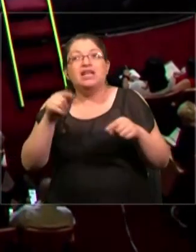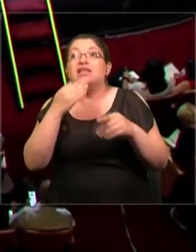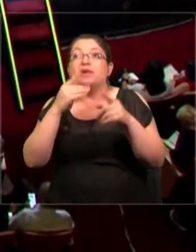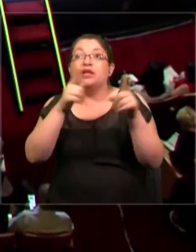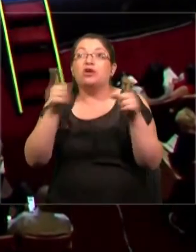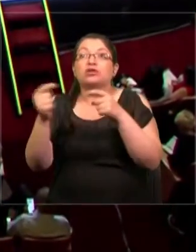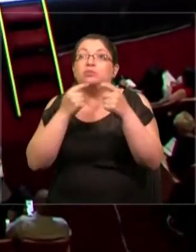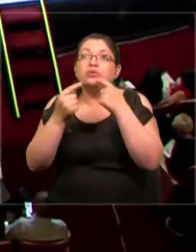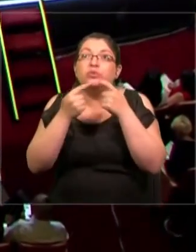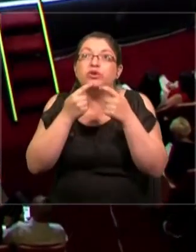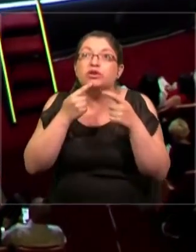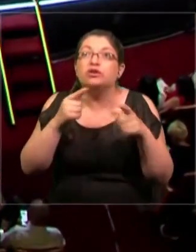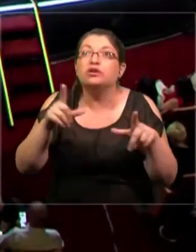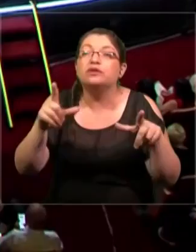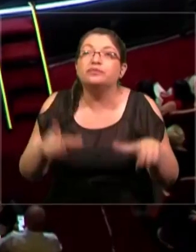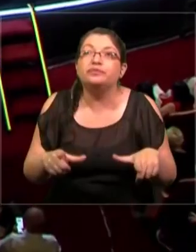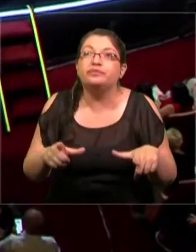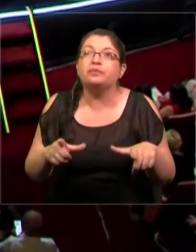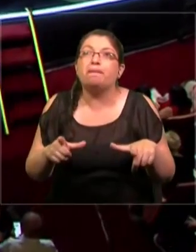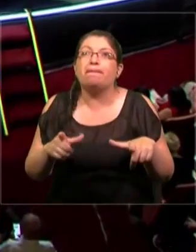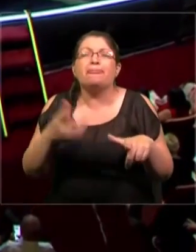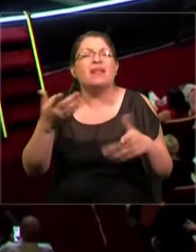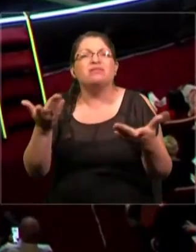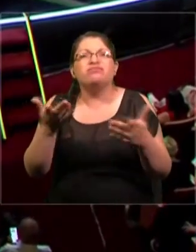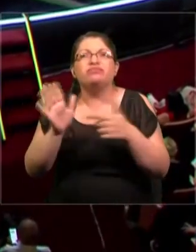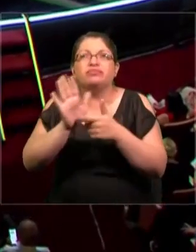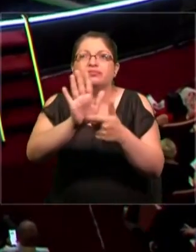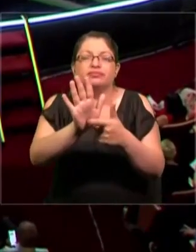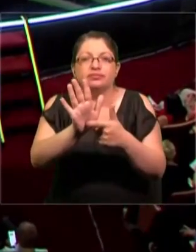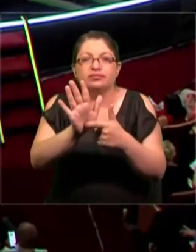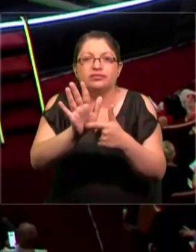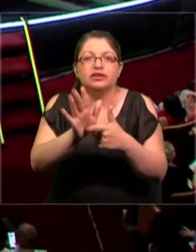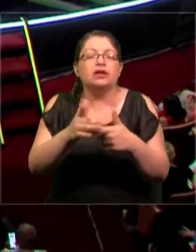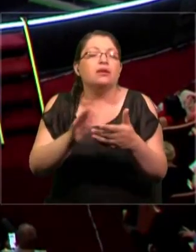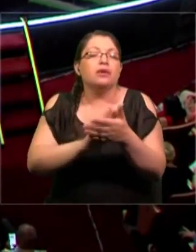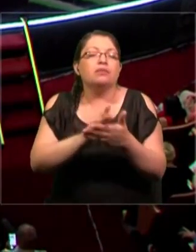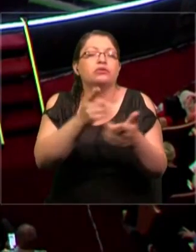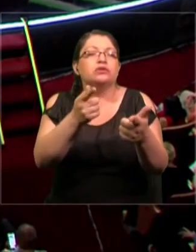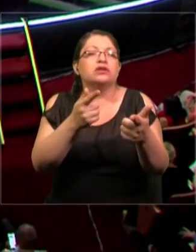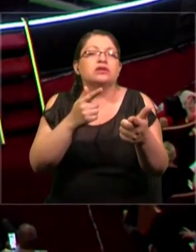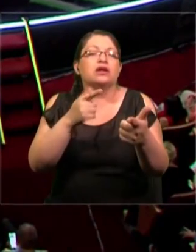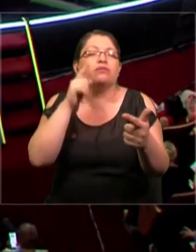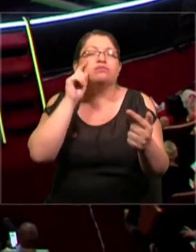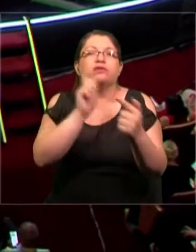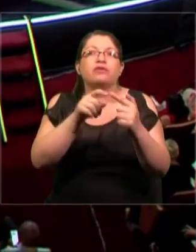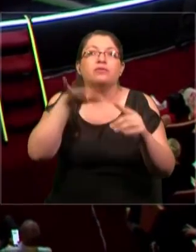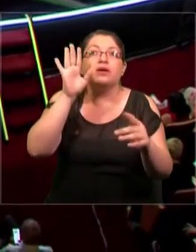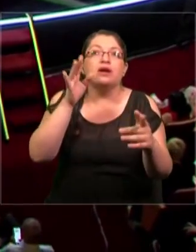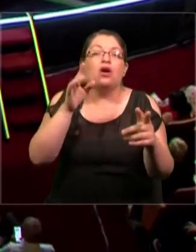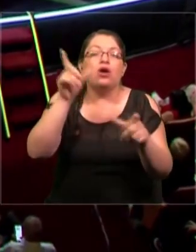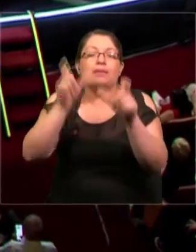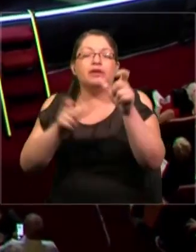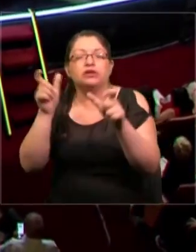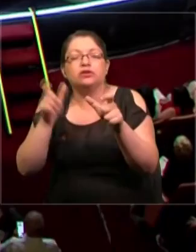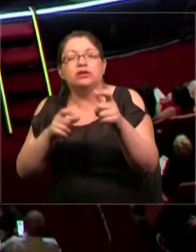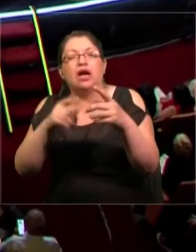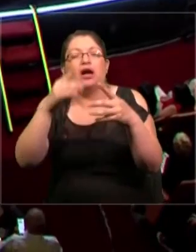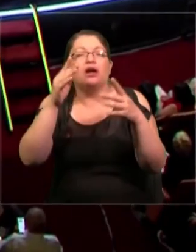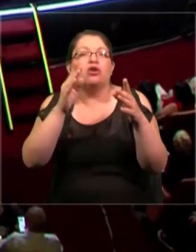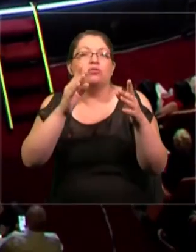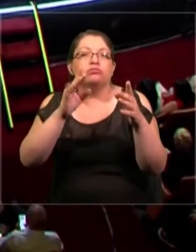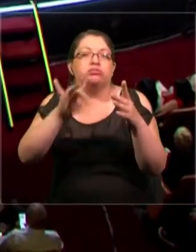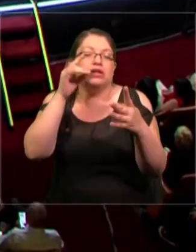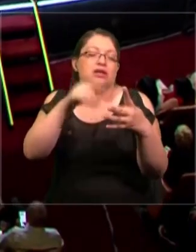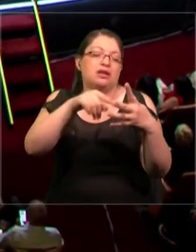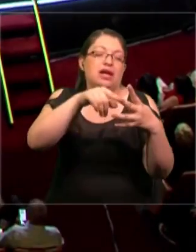encuesta de Espacio Público Ipsos que lo que mostró es que entre qué prefiere o qué le da más prioridad a la gente, entre orden